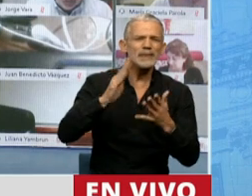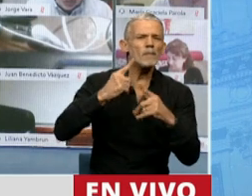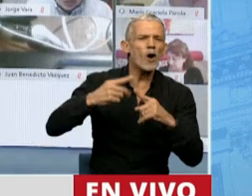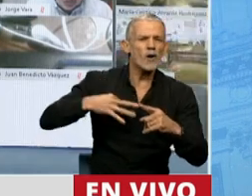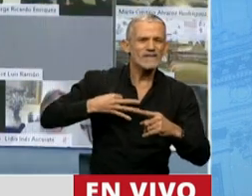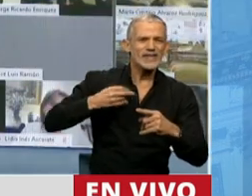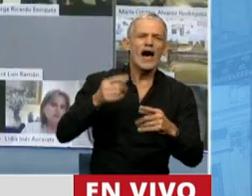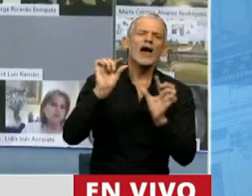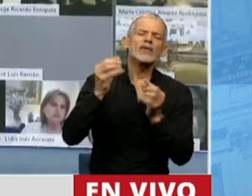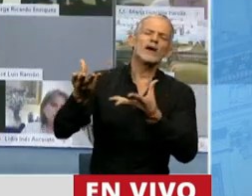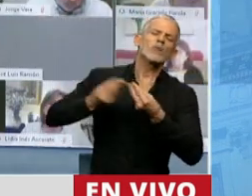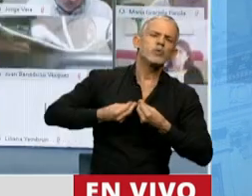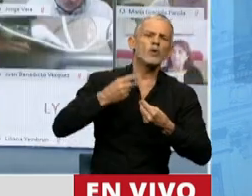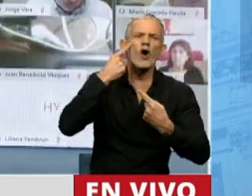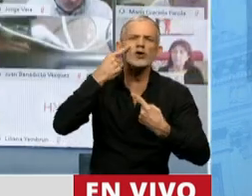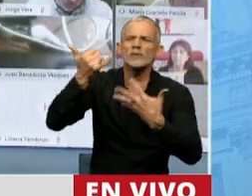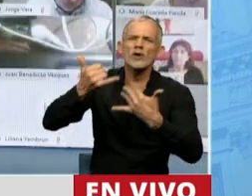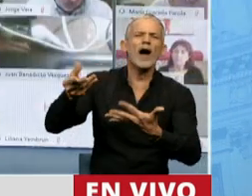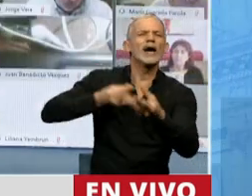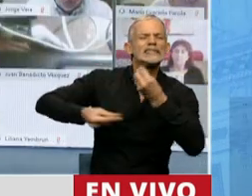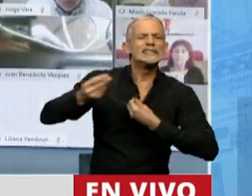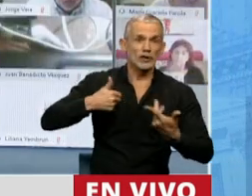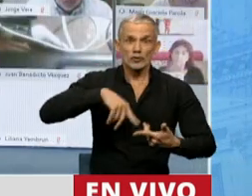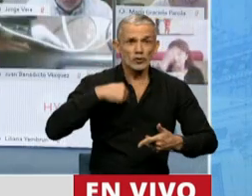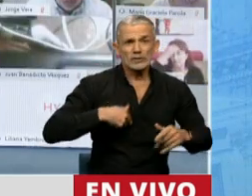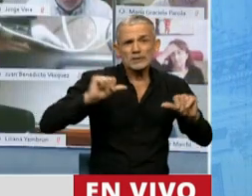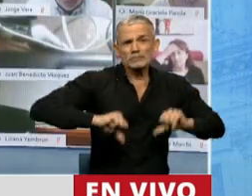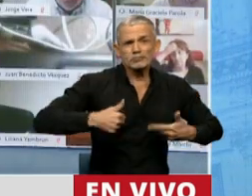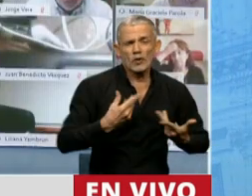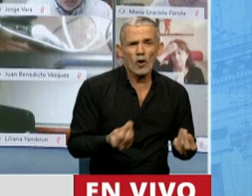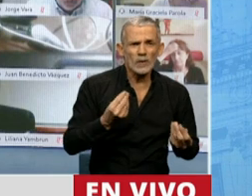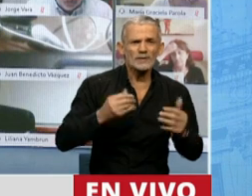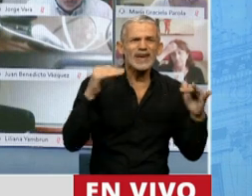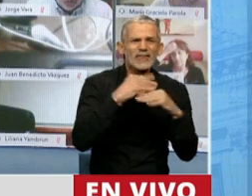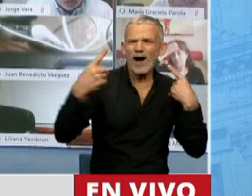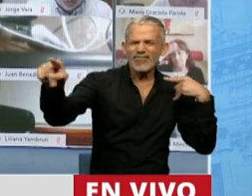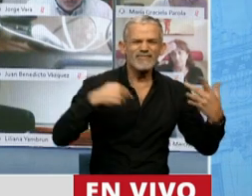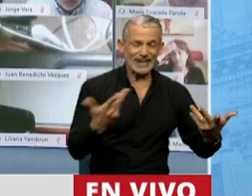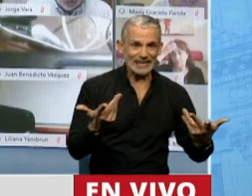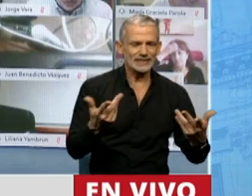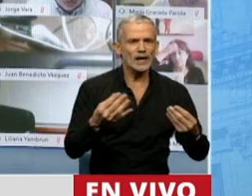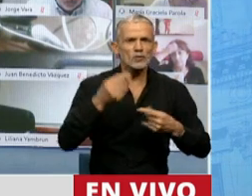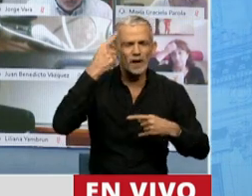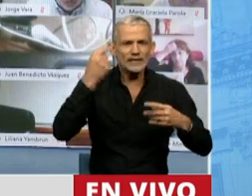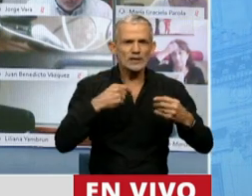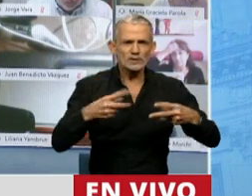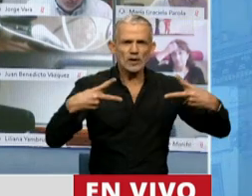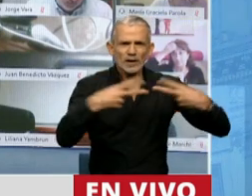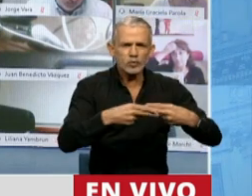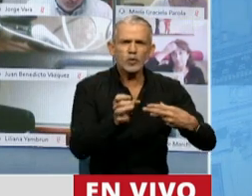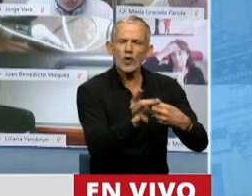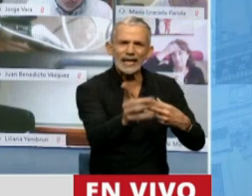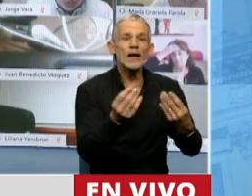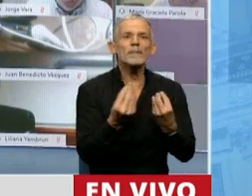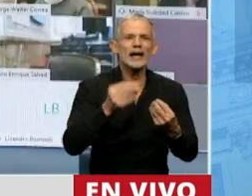convide un poco de su conocimiento porque si no nosotros no podemos hablar el mismo idioma muchas veces cortamos las vías para frenar el